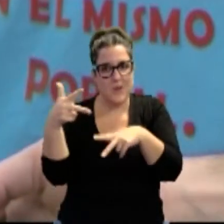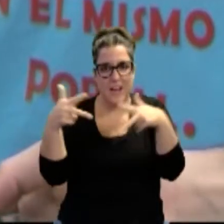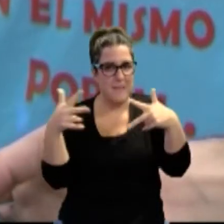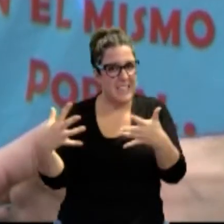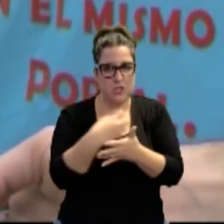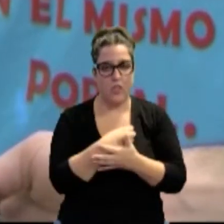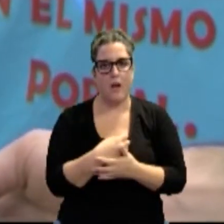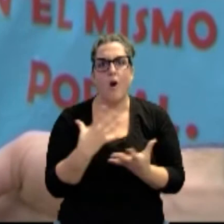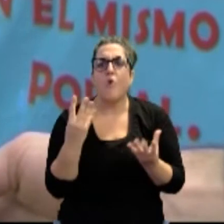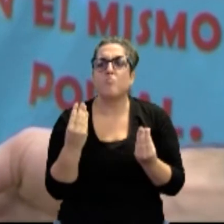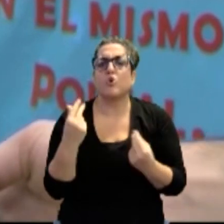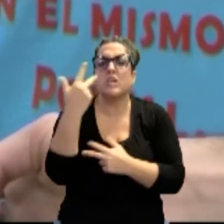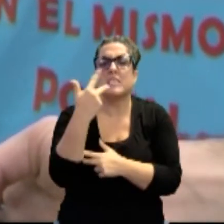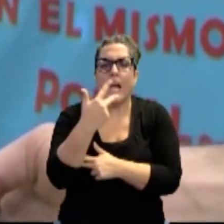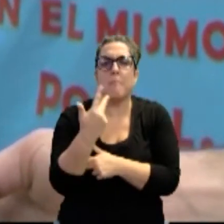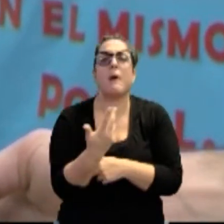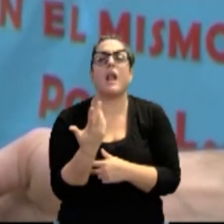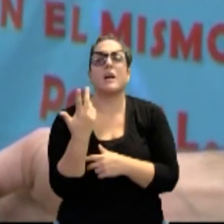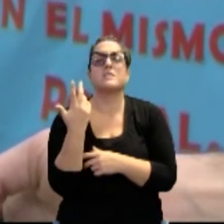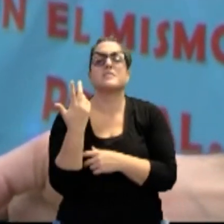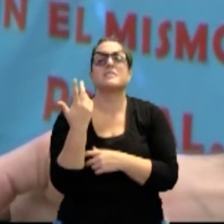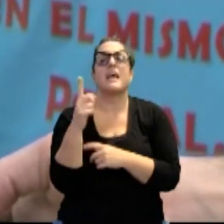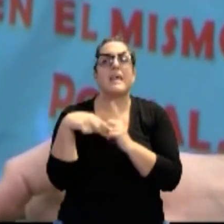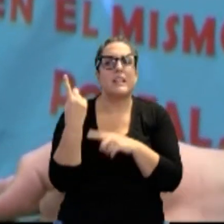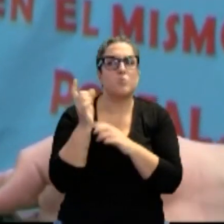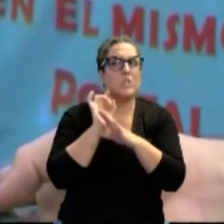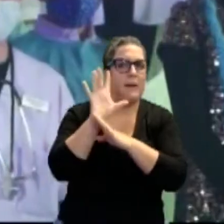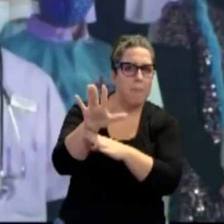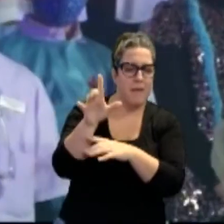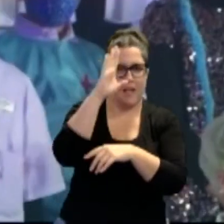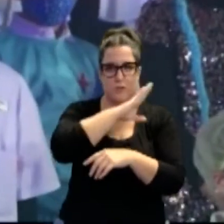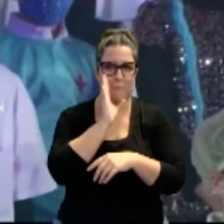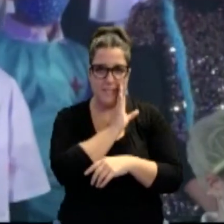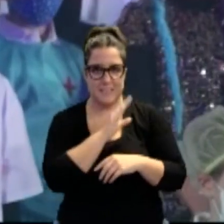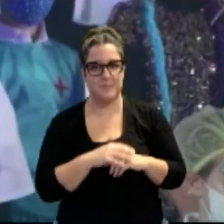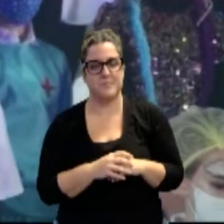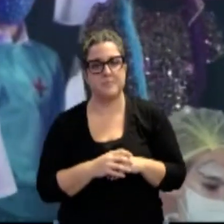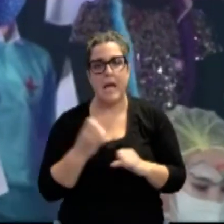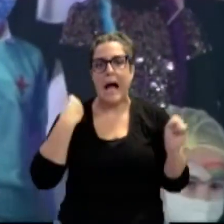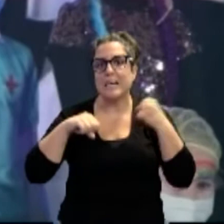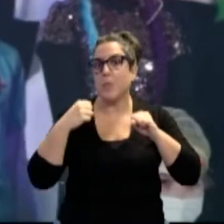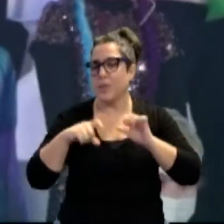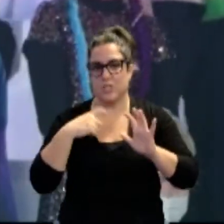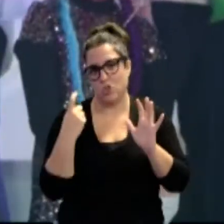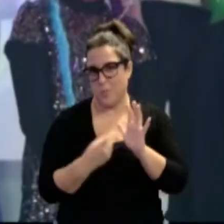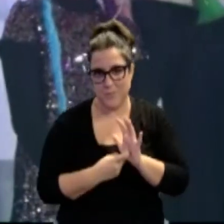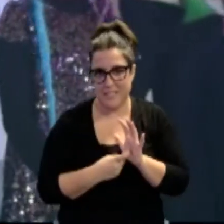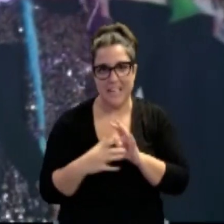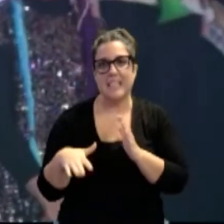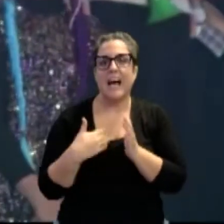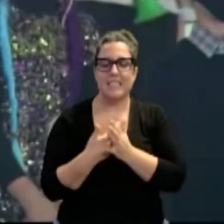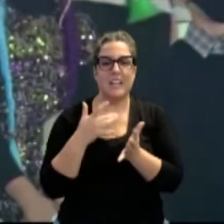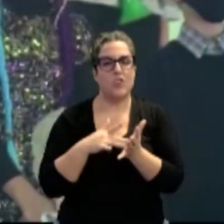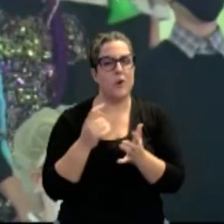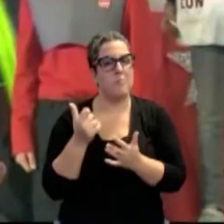cámaras muchas que nos están grabando y que luego se lo van a enviar a los padres. Actuaciones de lo más completas, entre las que incluso ha cabido un